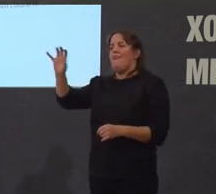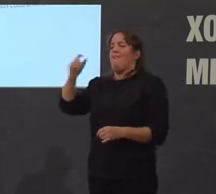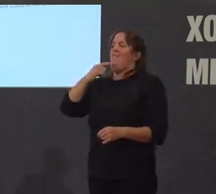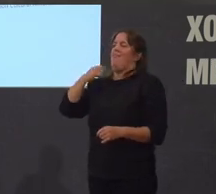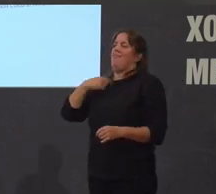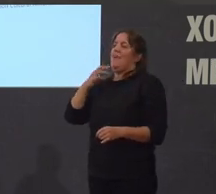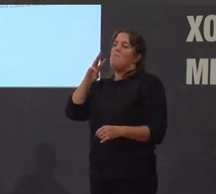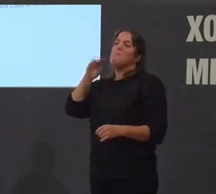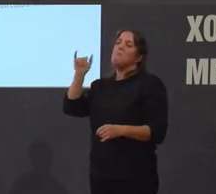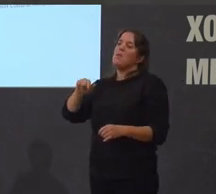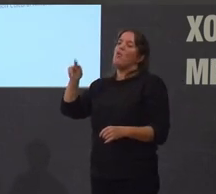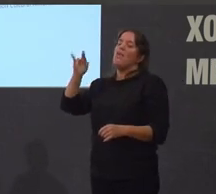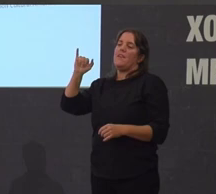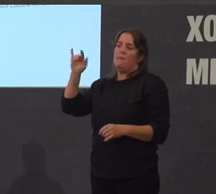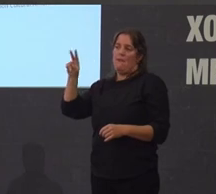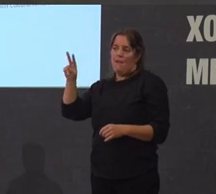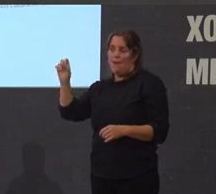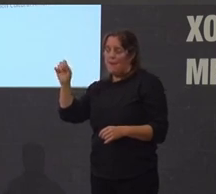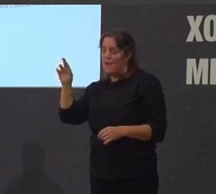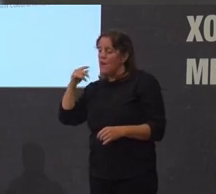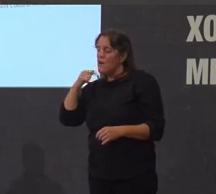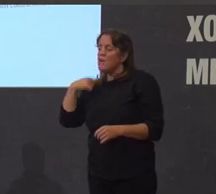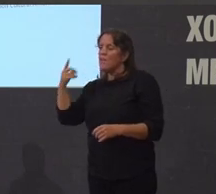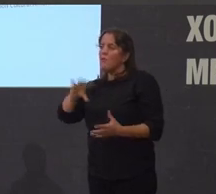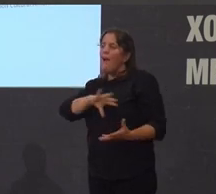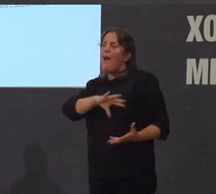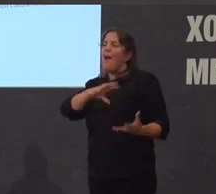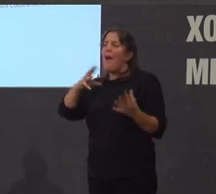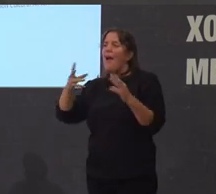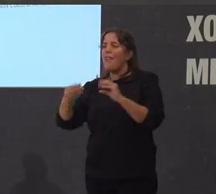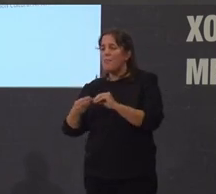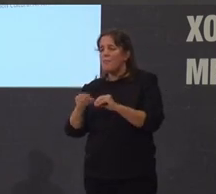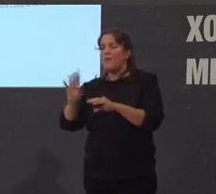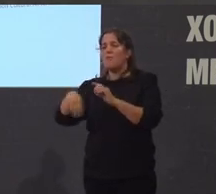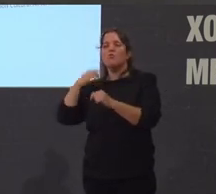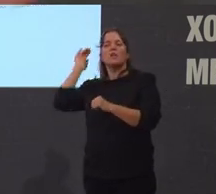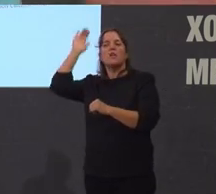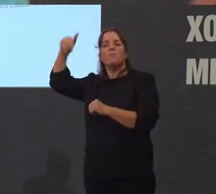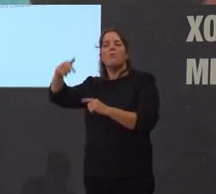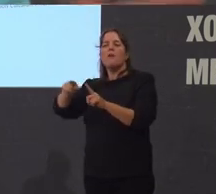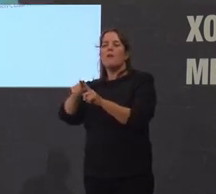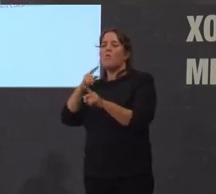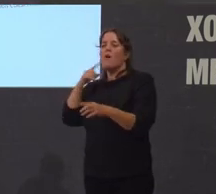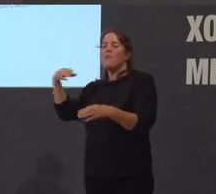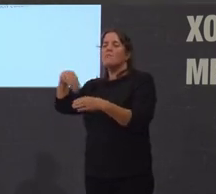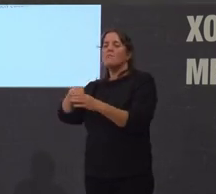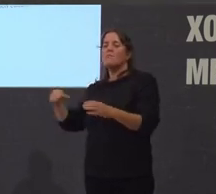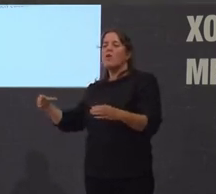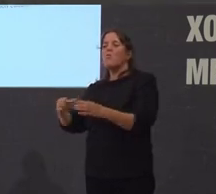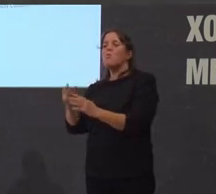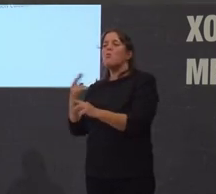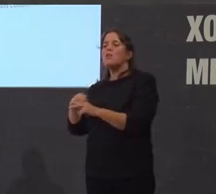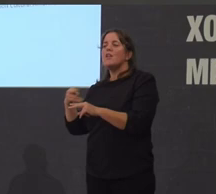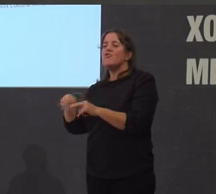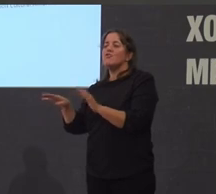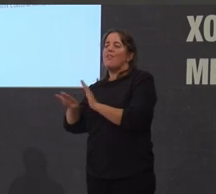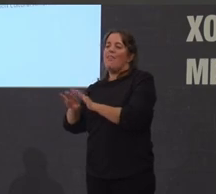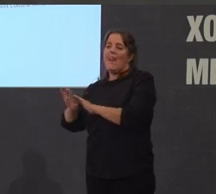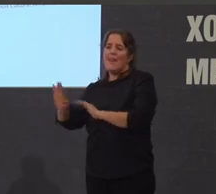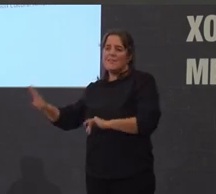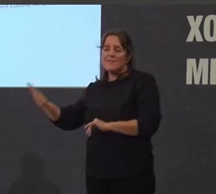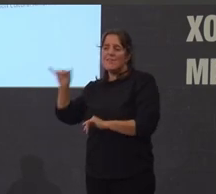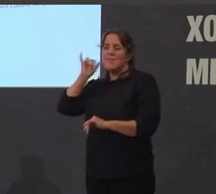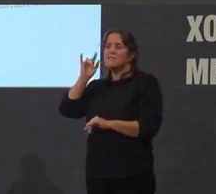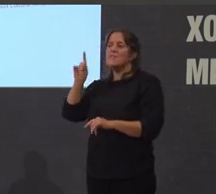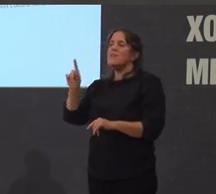adaptando no vaya apareciendo una república en partidos de derechas bueno